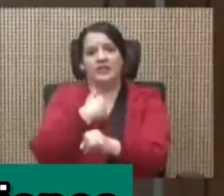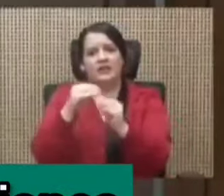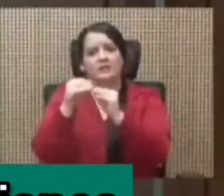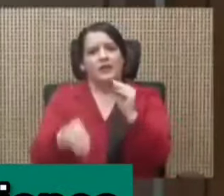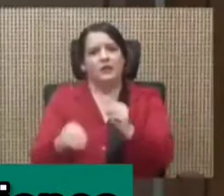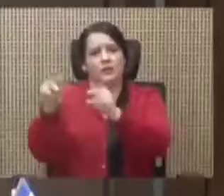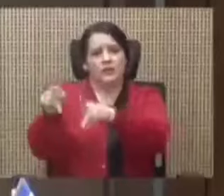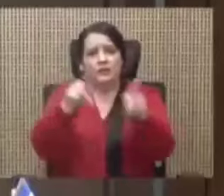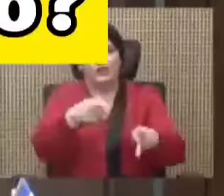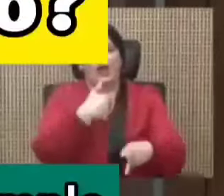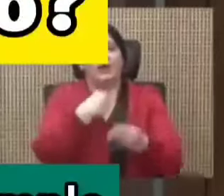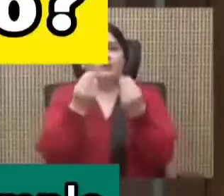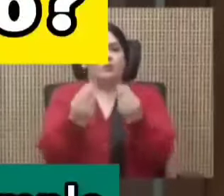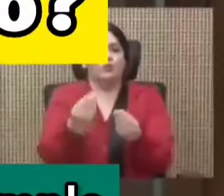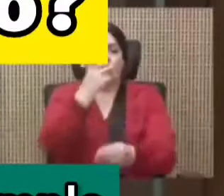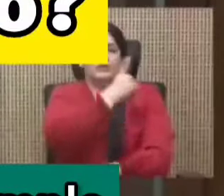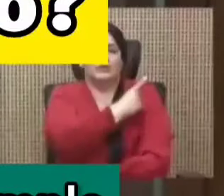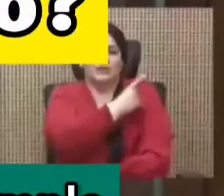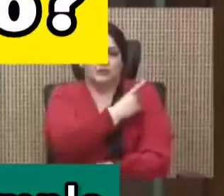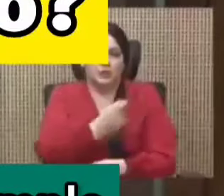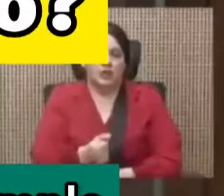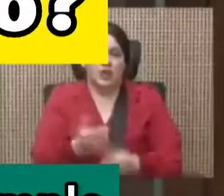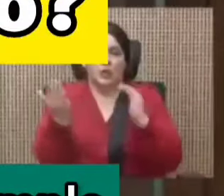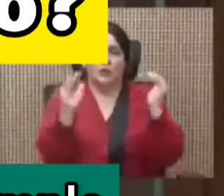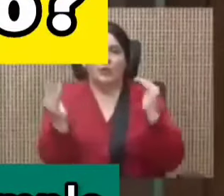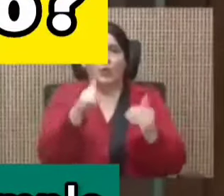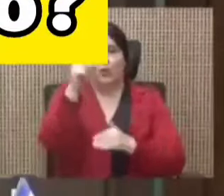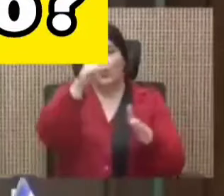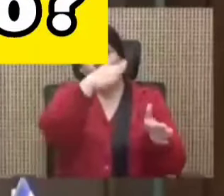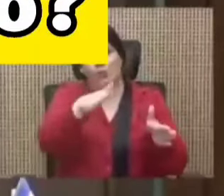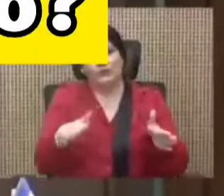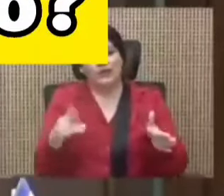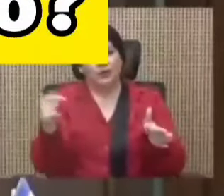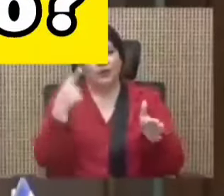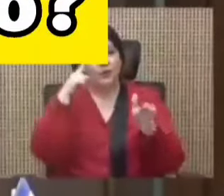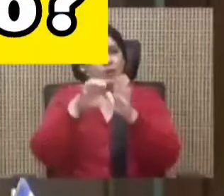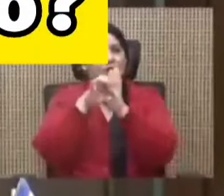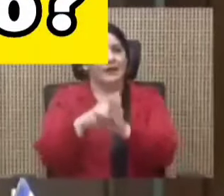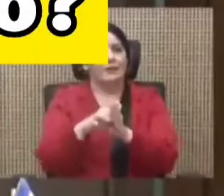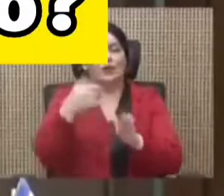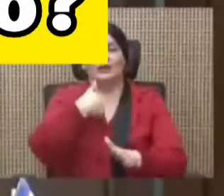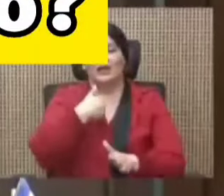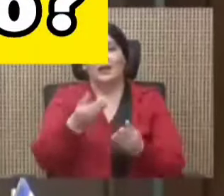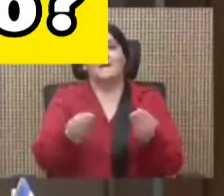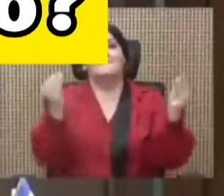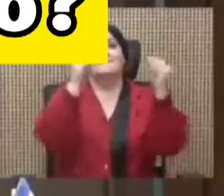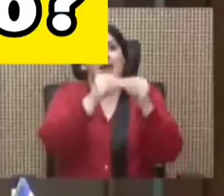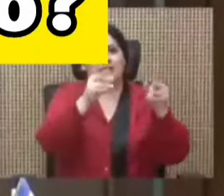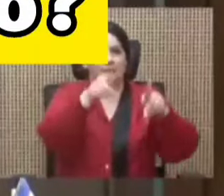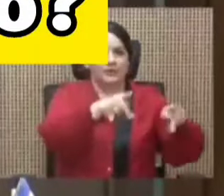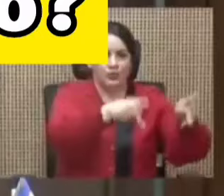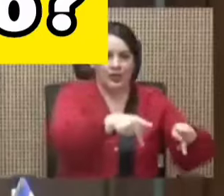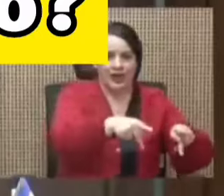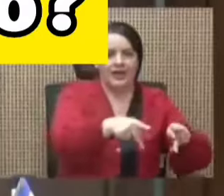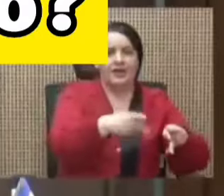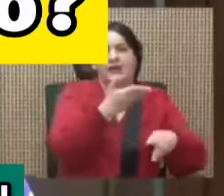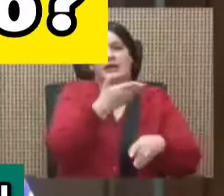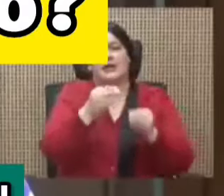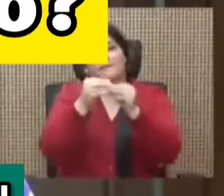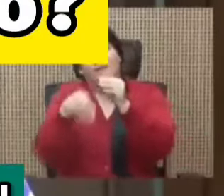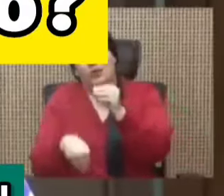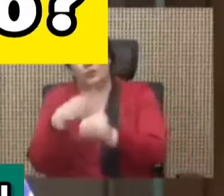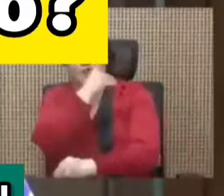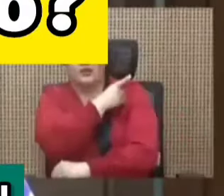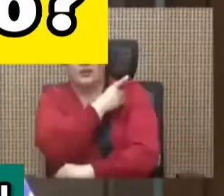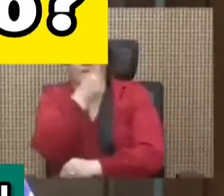tantas direcciones en comparación con una Contraloría, por ejemplo, que tiene muchísimo más personal y menos direcciones. Es